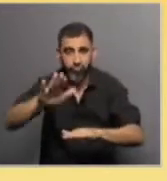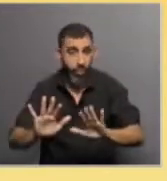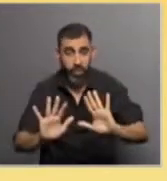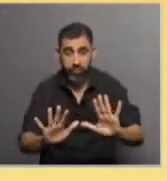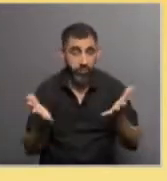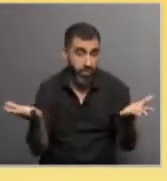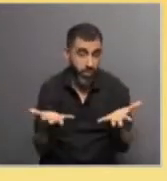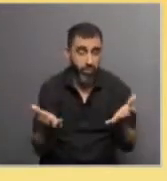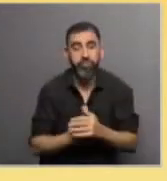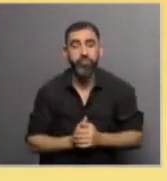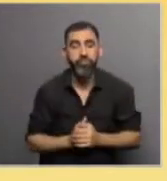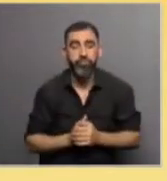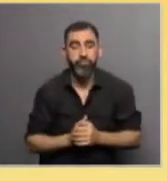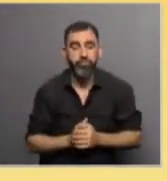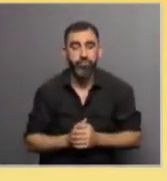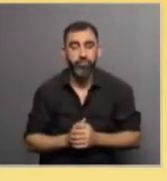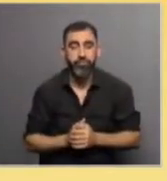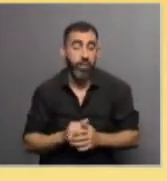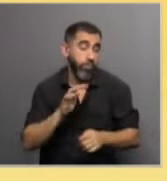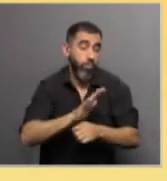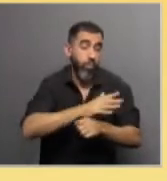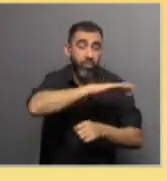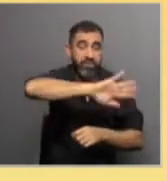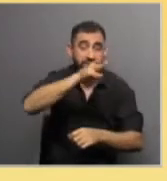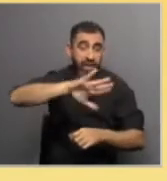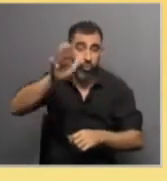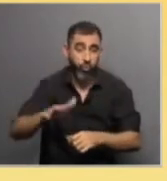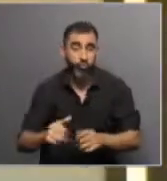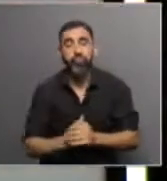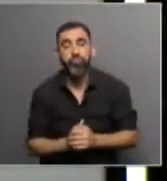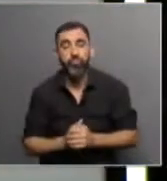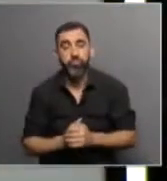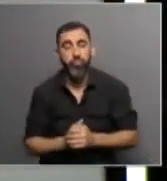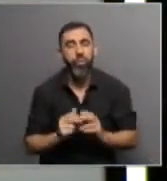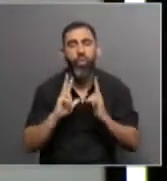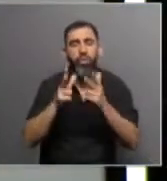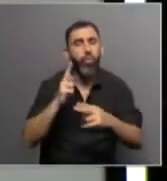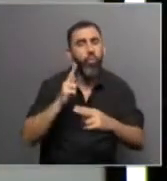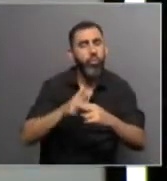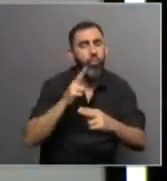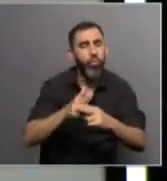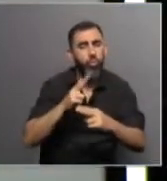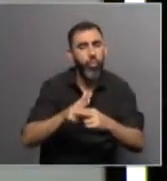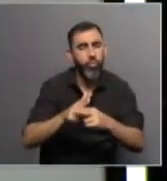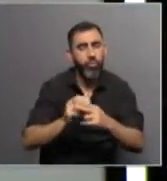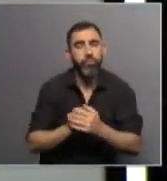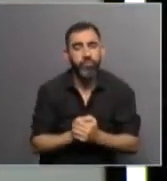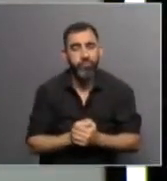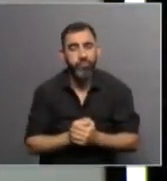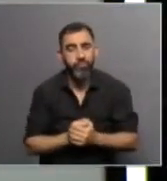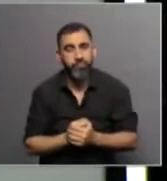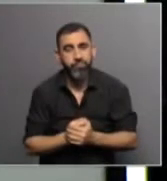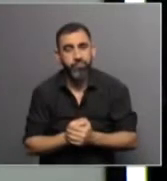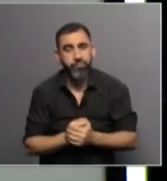bueno, en otras palabras, son cerros. Está bien. Estamos hablando, no dijimos sus nombres, o por lo menos la manera con la que fueron denominados